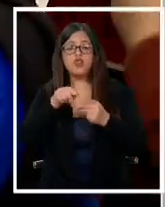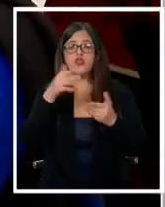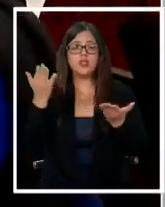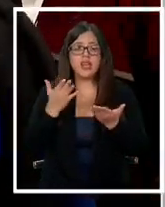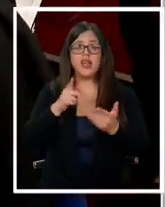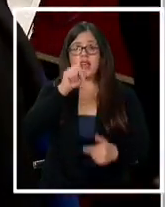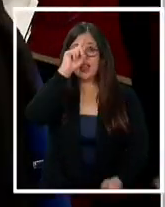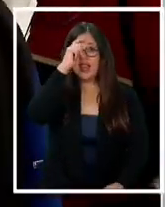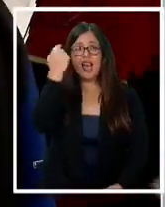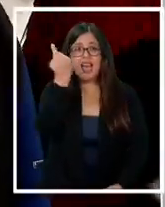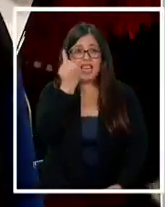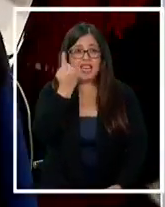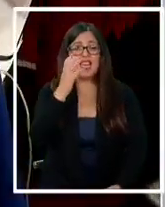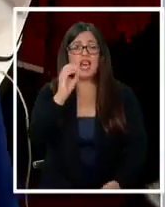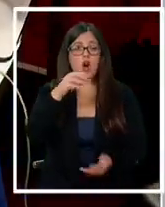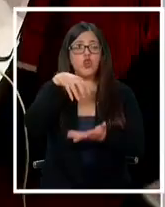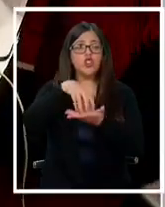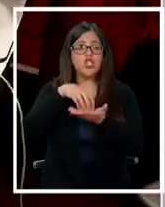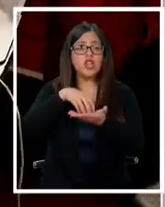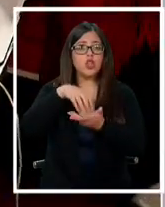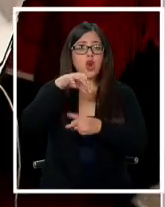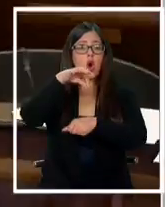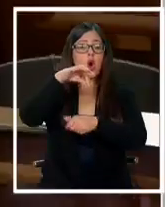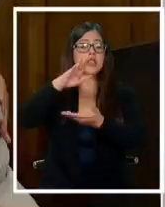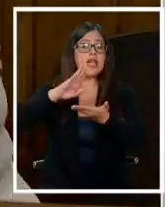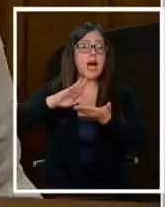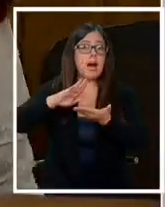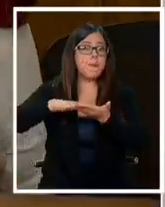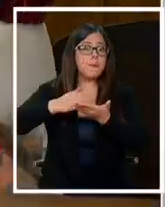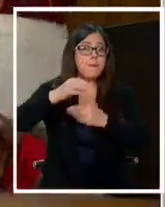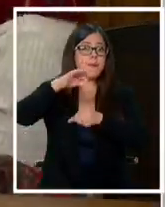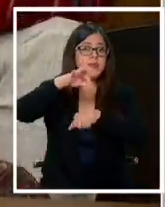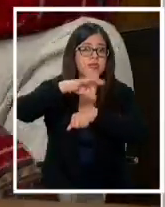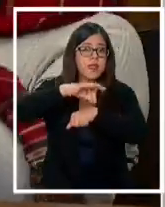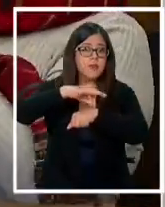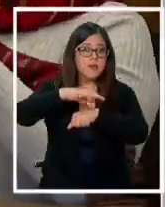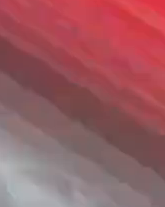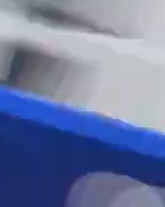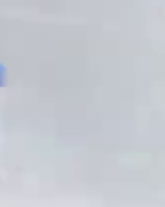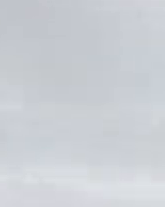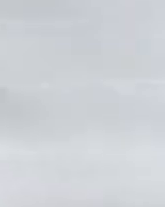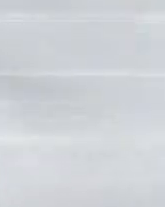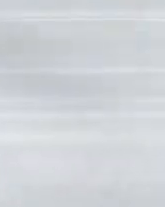hablando de clínicas o centros médicos privados los detalles en la nota de ignacio jiménez